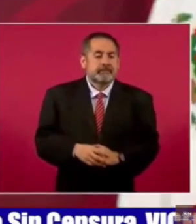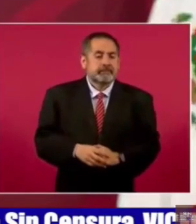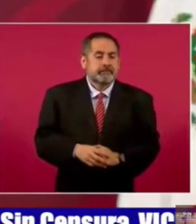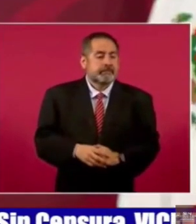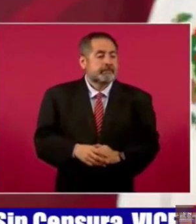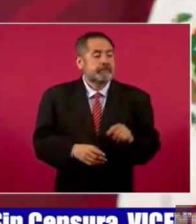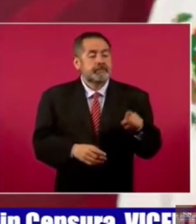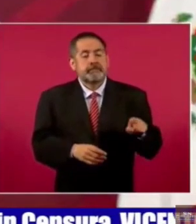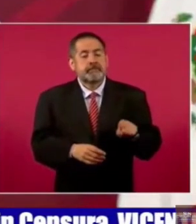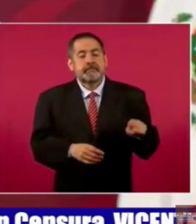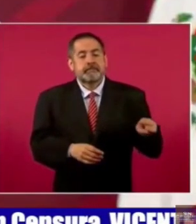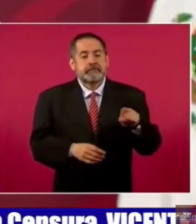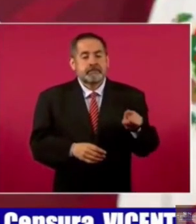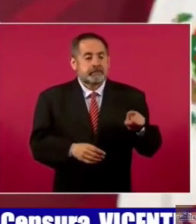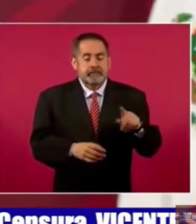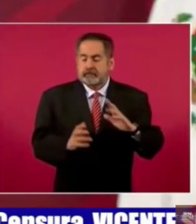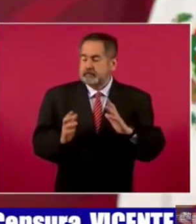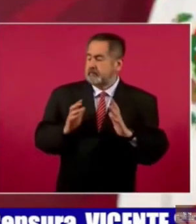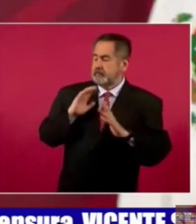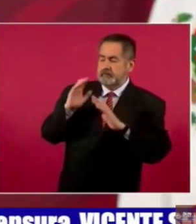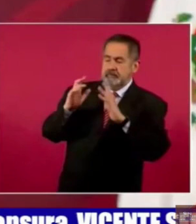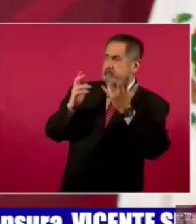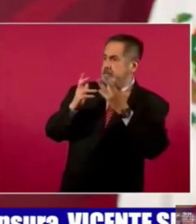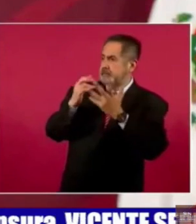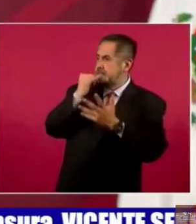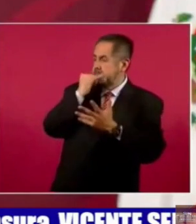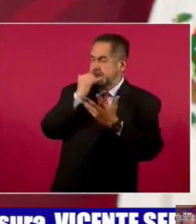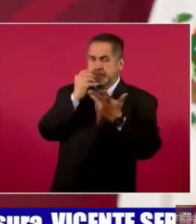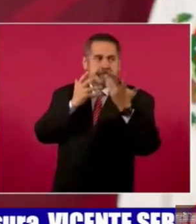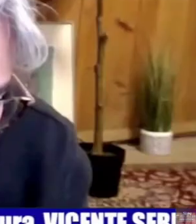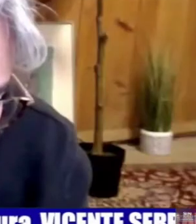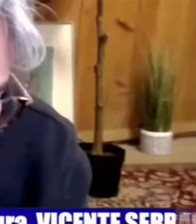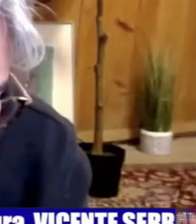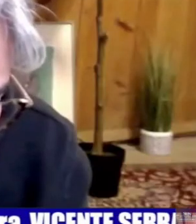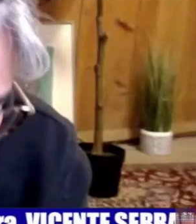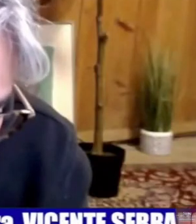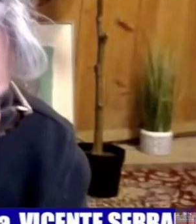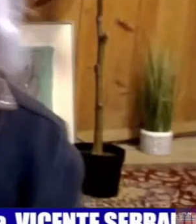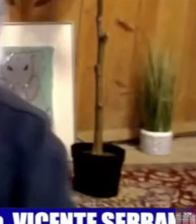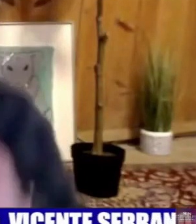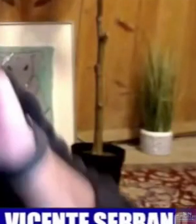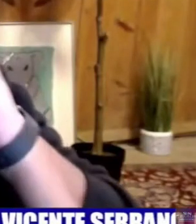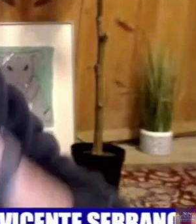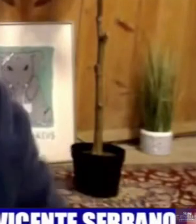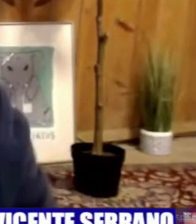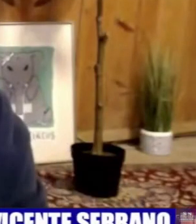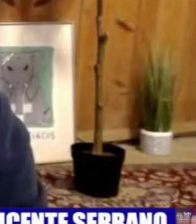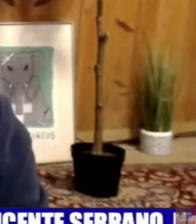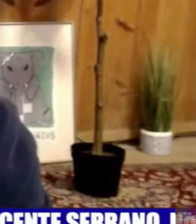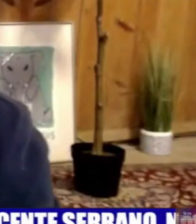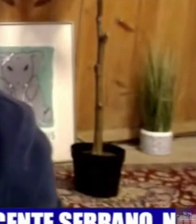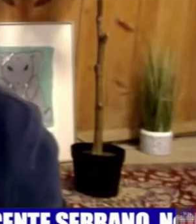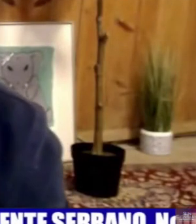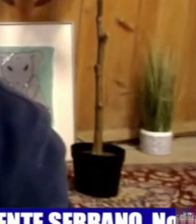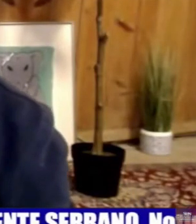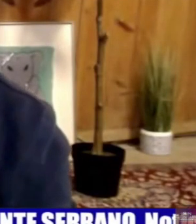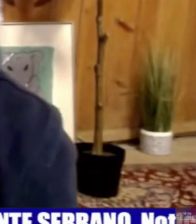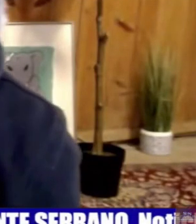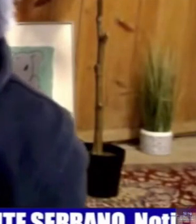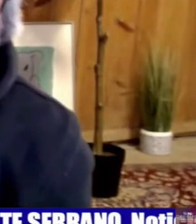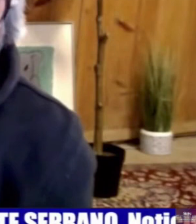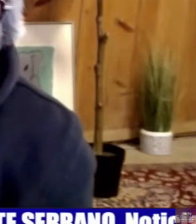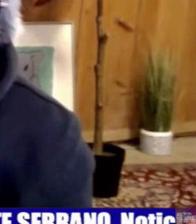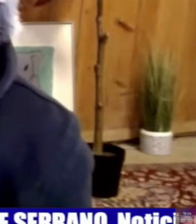se les descuadran. ¿Por qué Héctor de Mauleón o Raimundo Rivapalacio? ¿Por